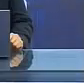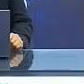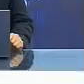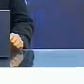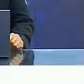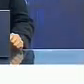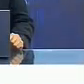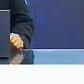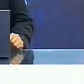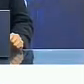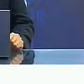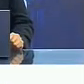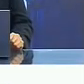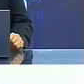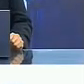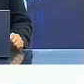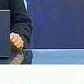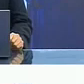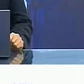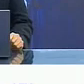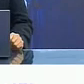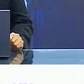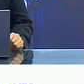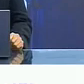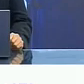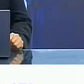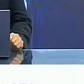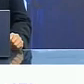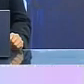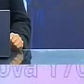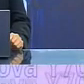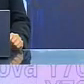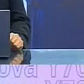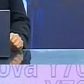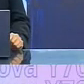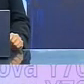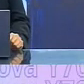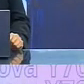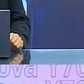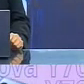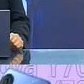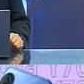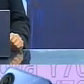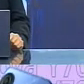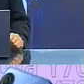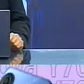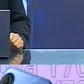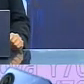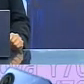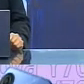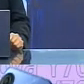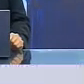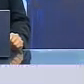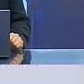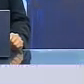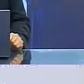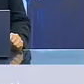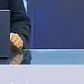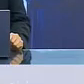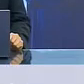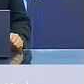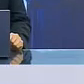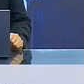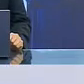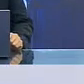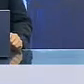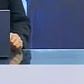El nuevo Huawei Nova IE70 viene con nuevas características y un diseño pensado para crear la mejor experiencia para los usuarios.